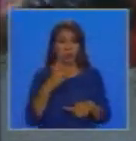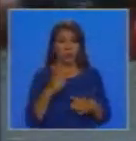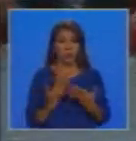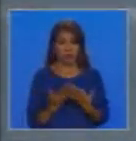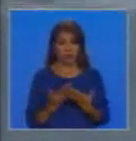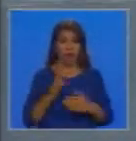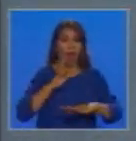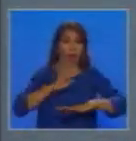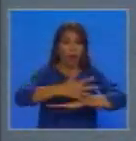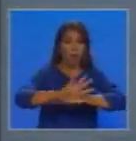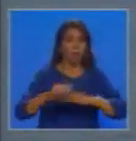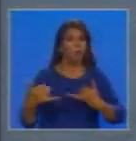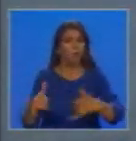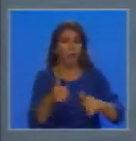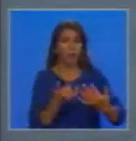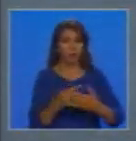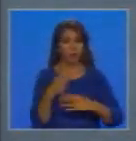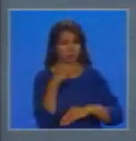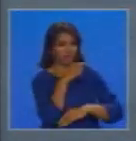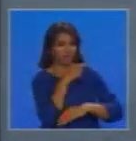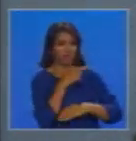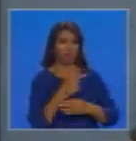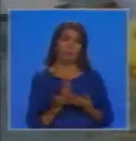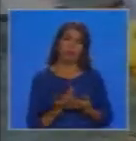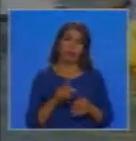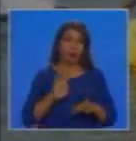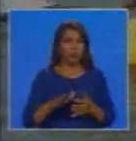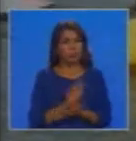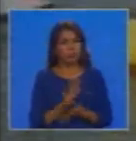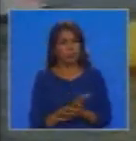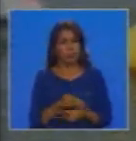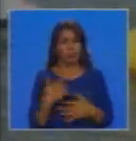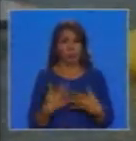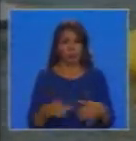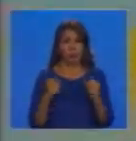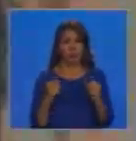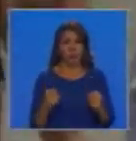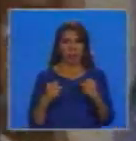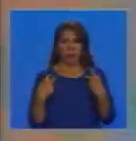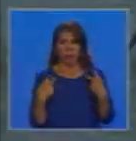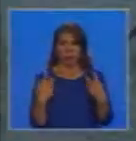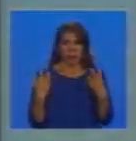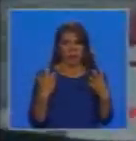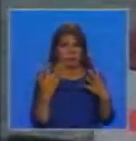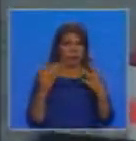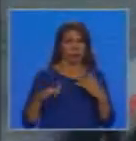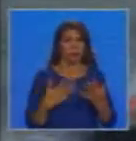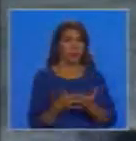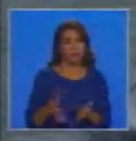juegos acuáticos, que van desde aquellos tranquilitos hasta unos con más adrenalina.